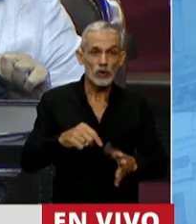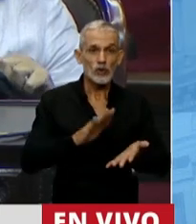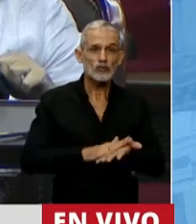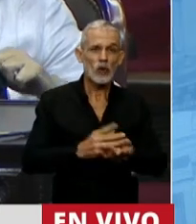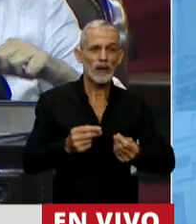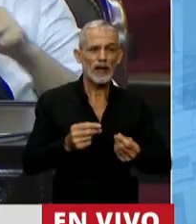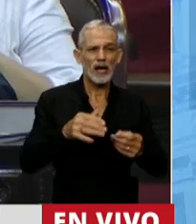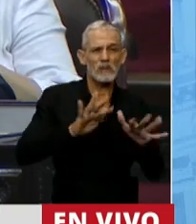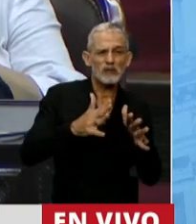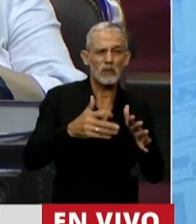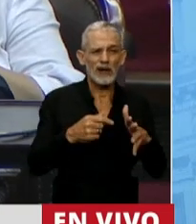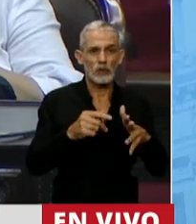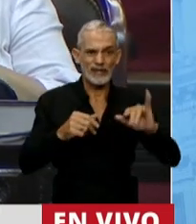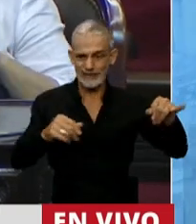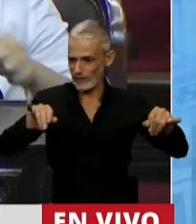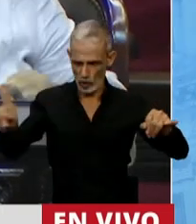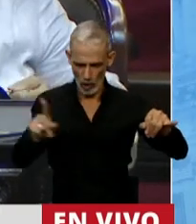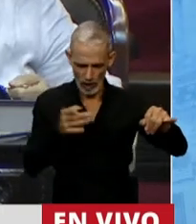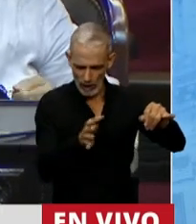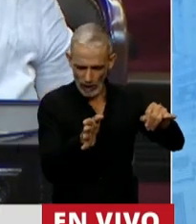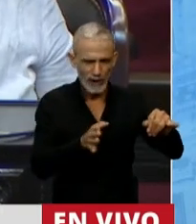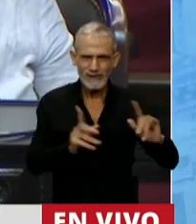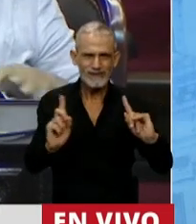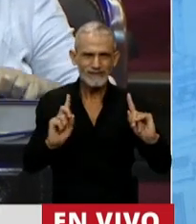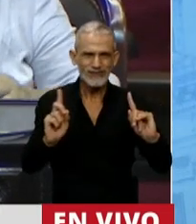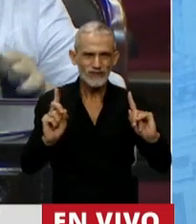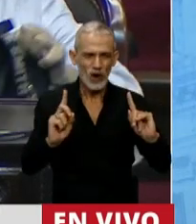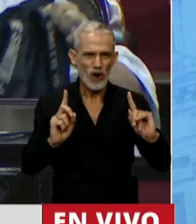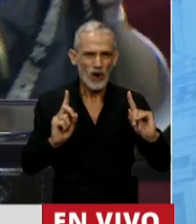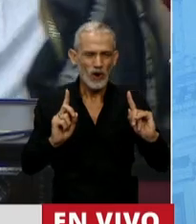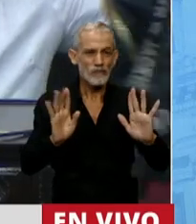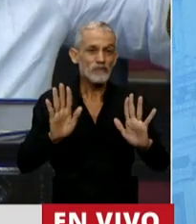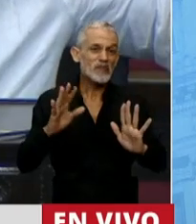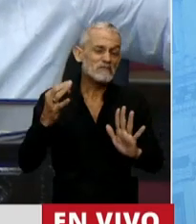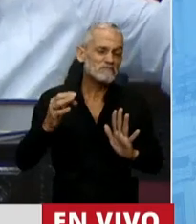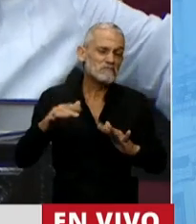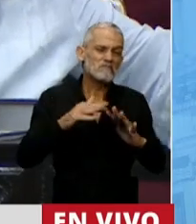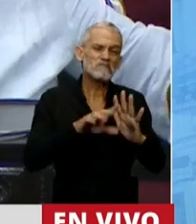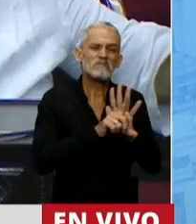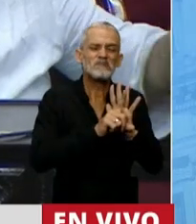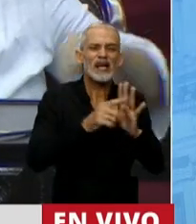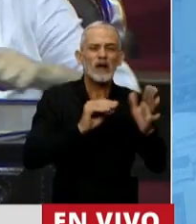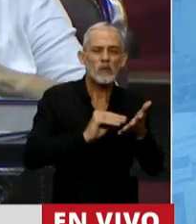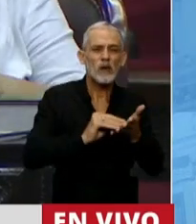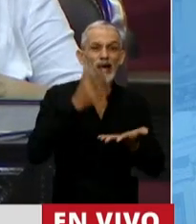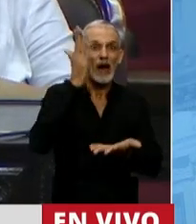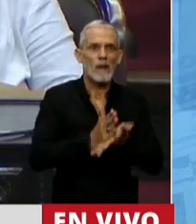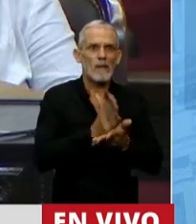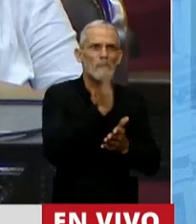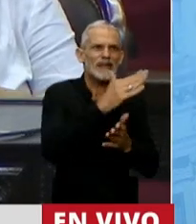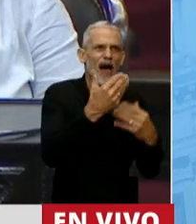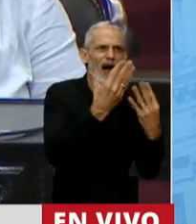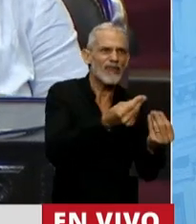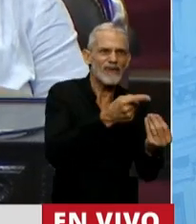de tibios. Quiero decir que para nada es una cuestión de tibio, y como se dice en la jerga jurídica, la mitad de la biblioteca